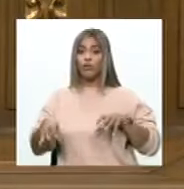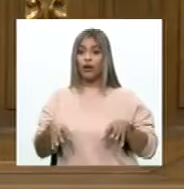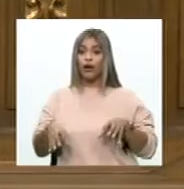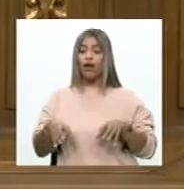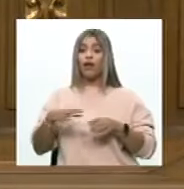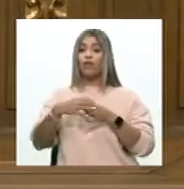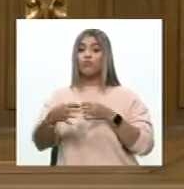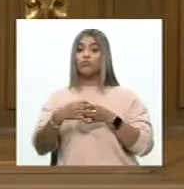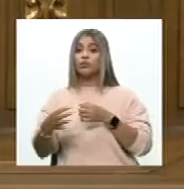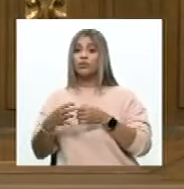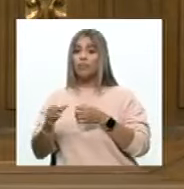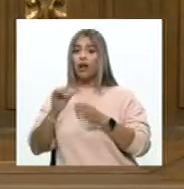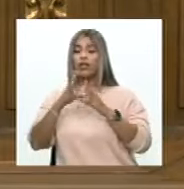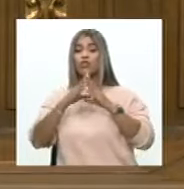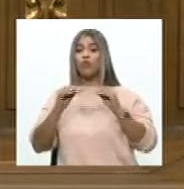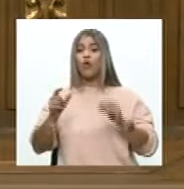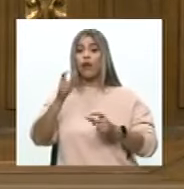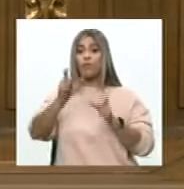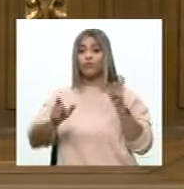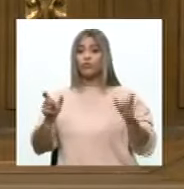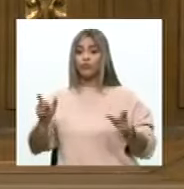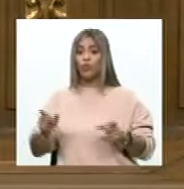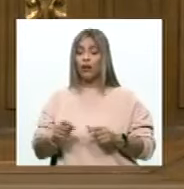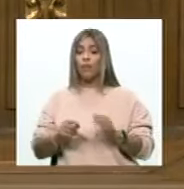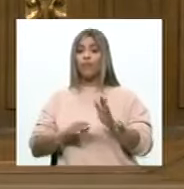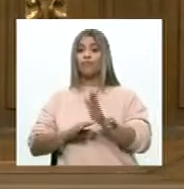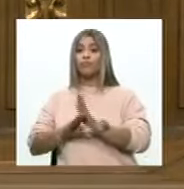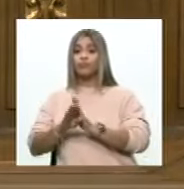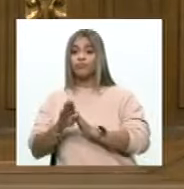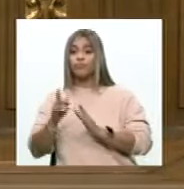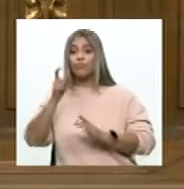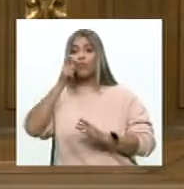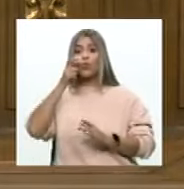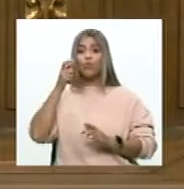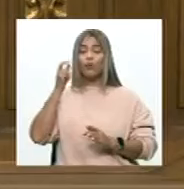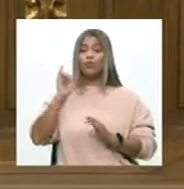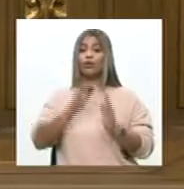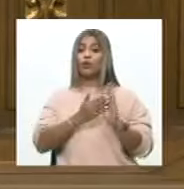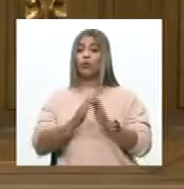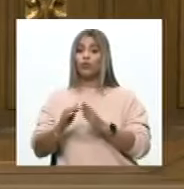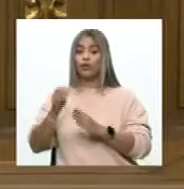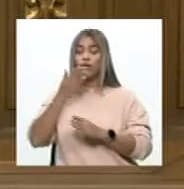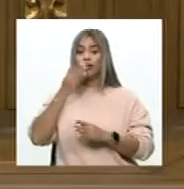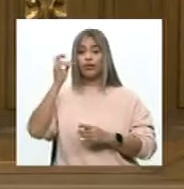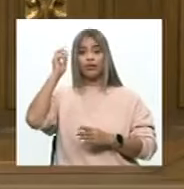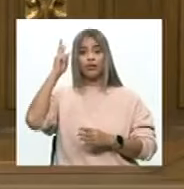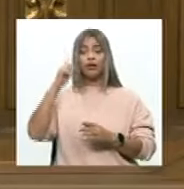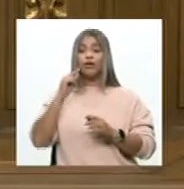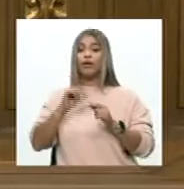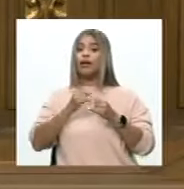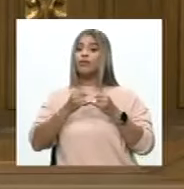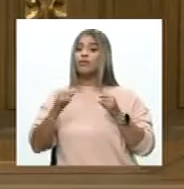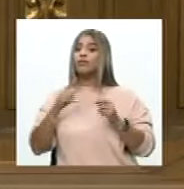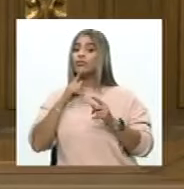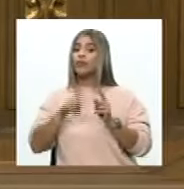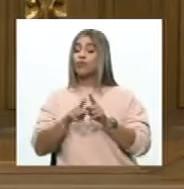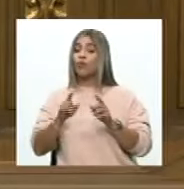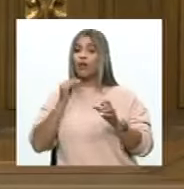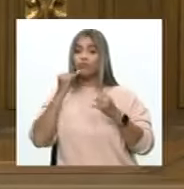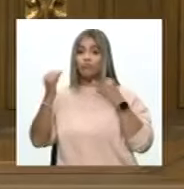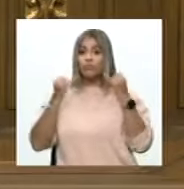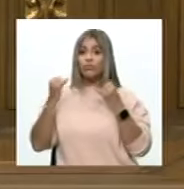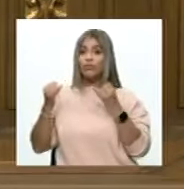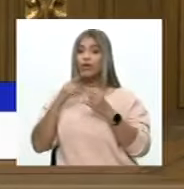municipales y población en general, para avanzar junto a los pueblos y comunidades indígenas en la línea estratégica de la